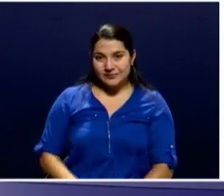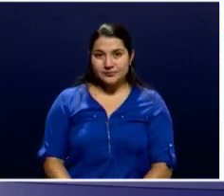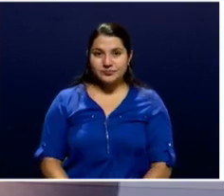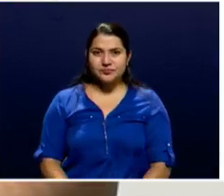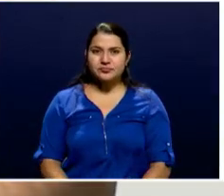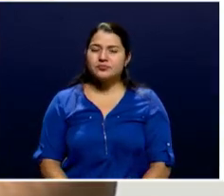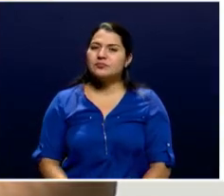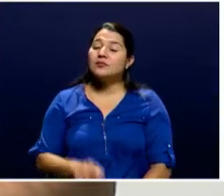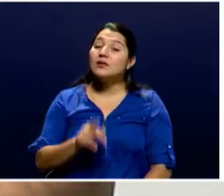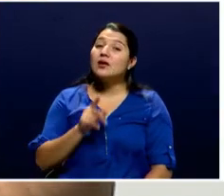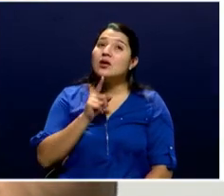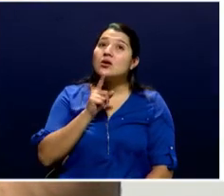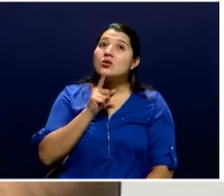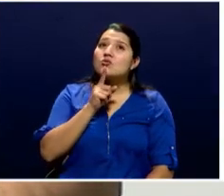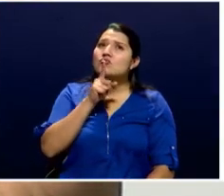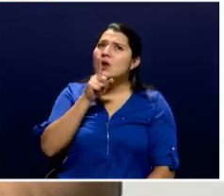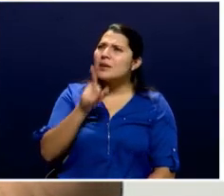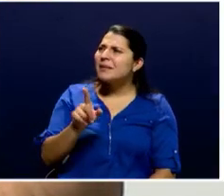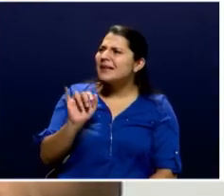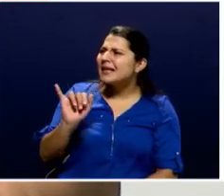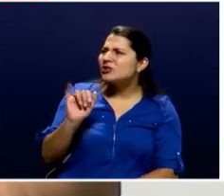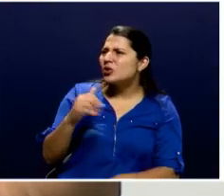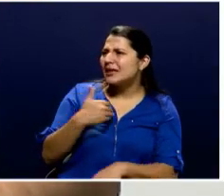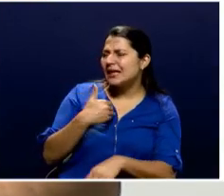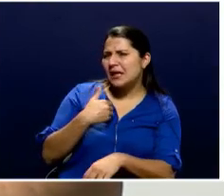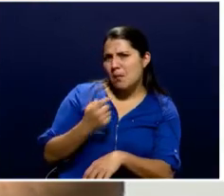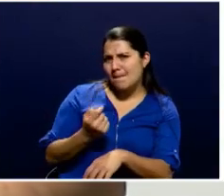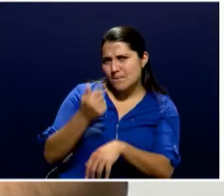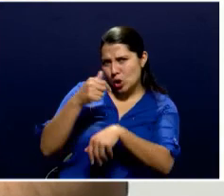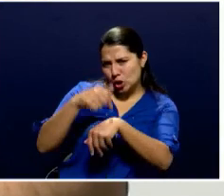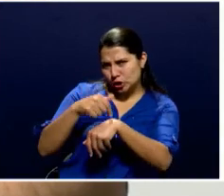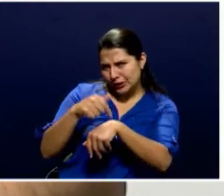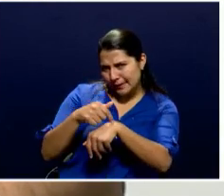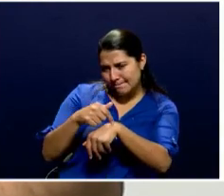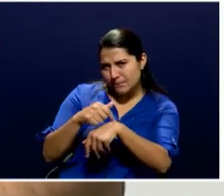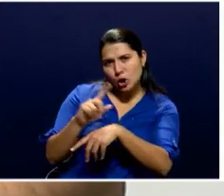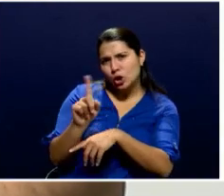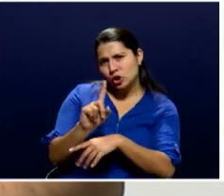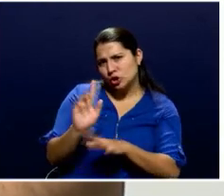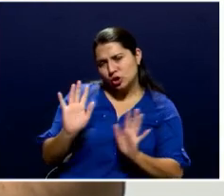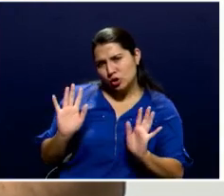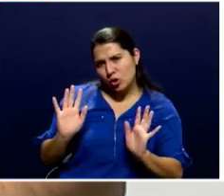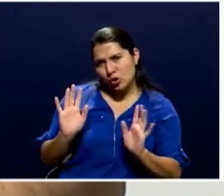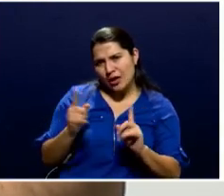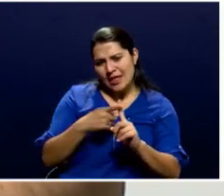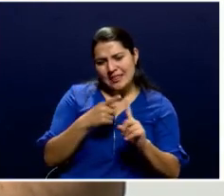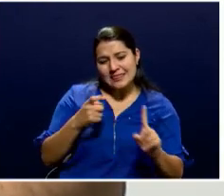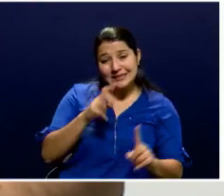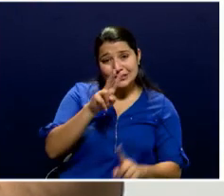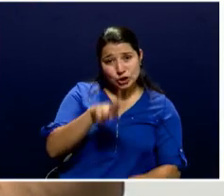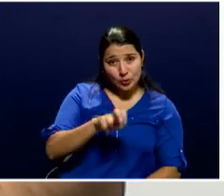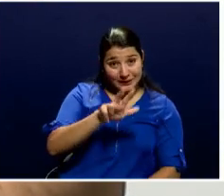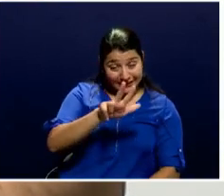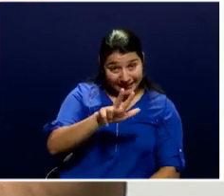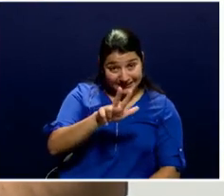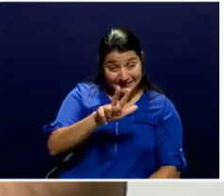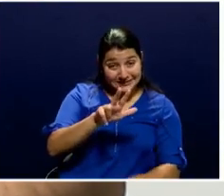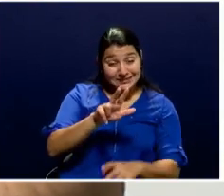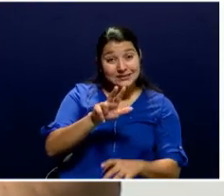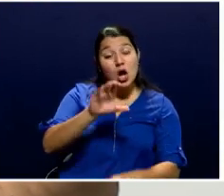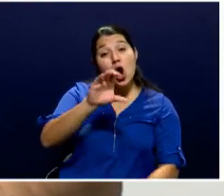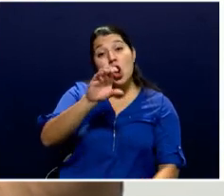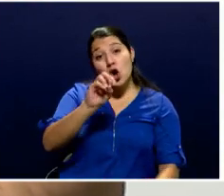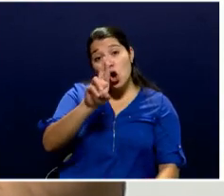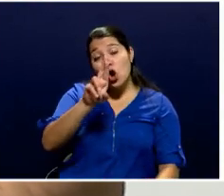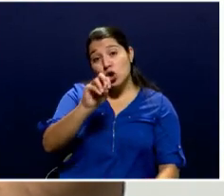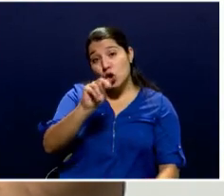En realidad eso de que tenemos poco tiempo de conocerlo no es tan real. Desde el brote del 2003 del SARS, nosotros